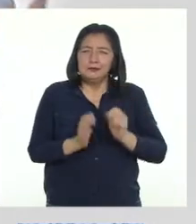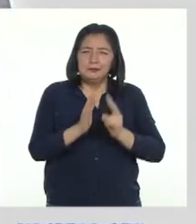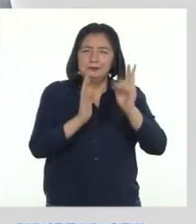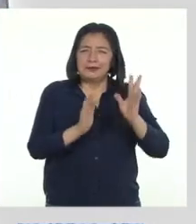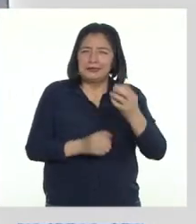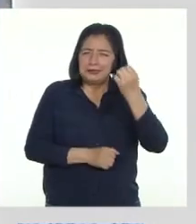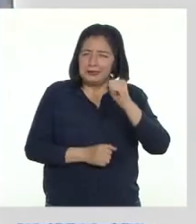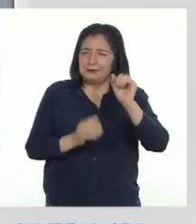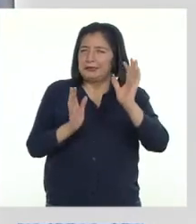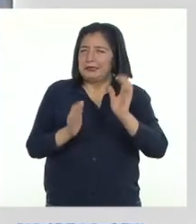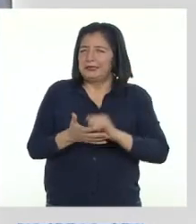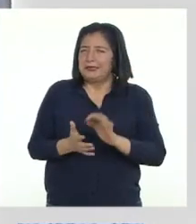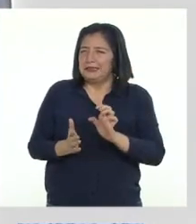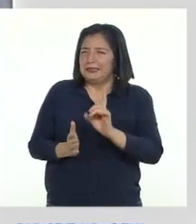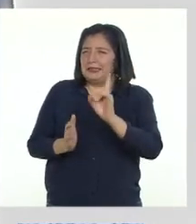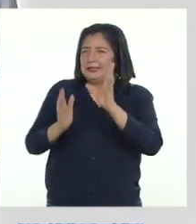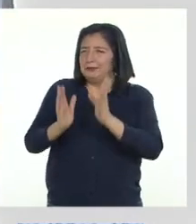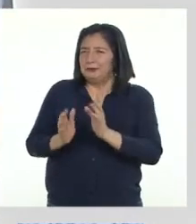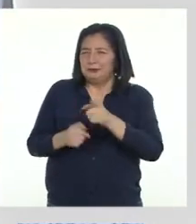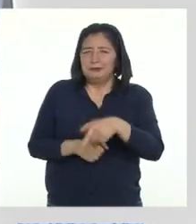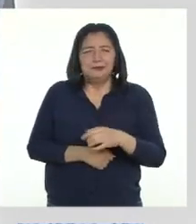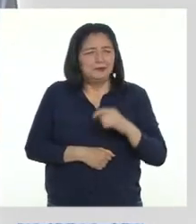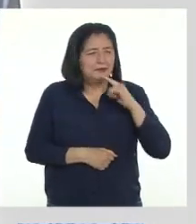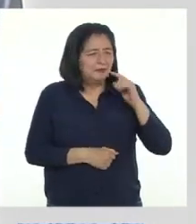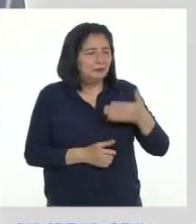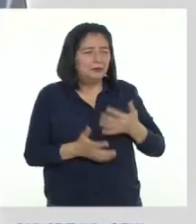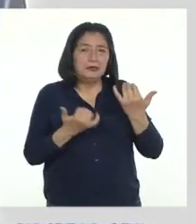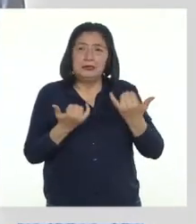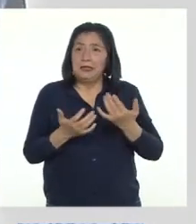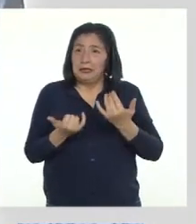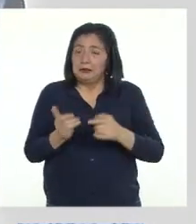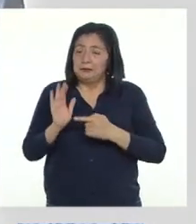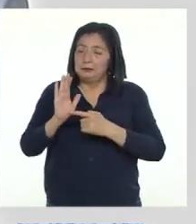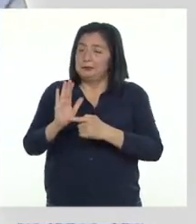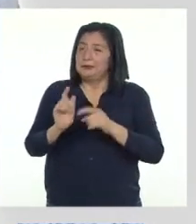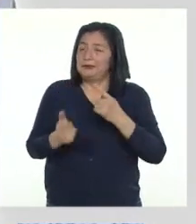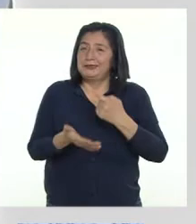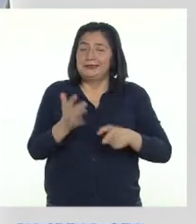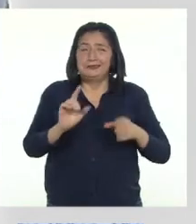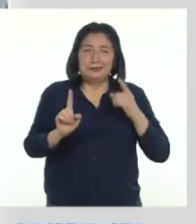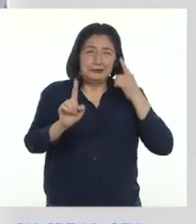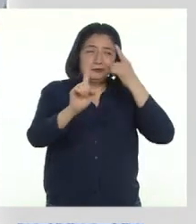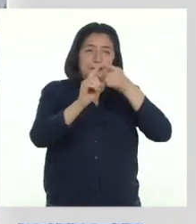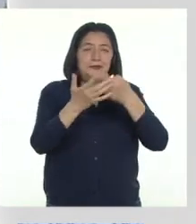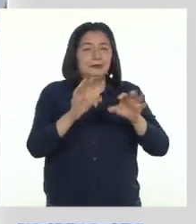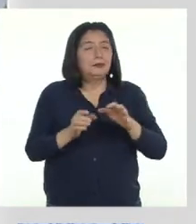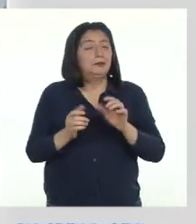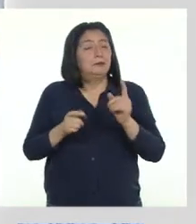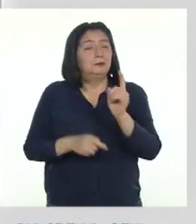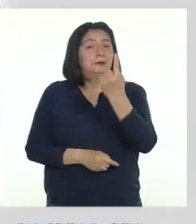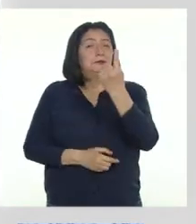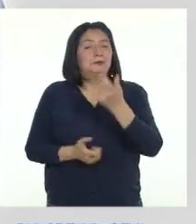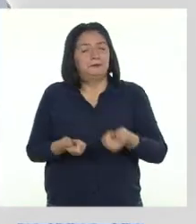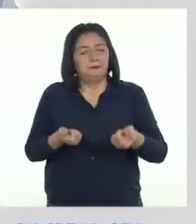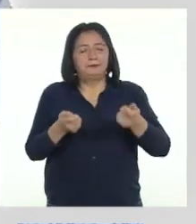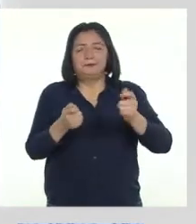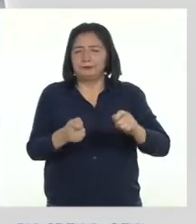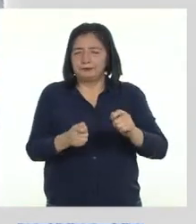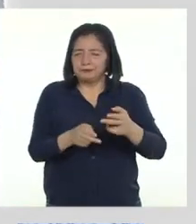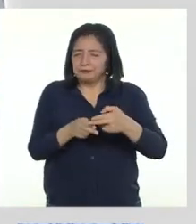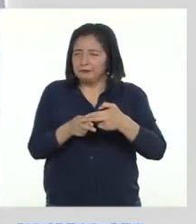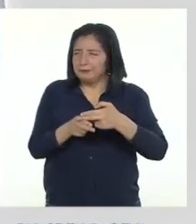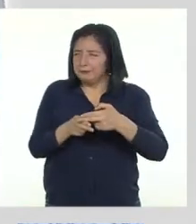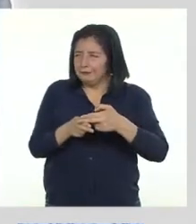Viajerito, Edmundo y la señora Vizcacha, vamos a mostrar nuestro reto. Pero primero iremos a una pausa